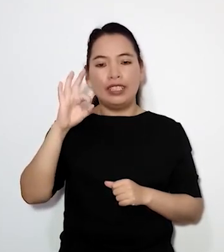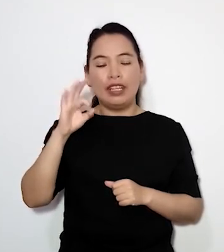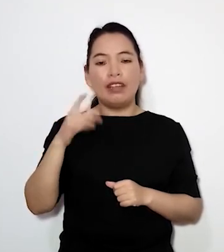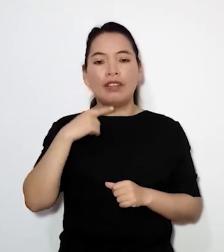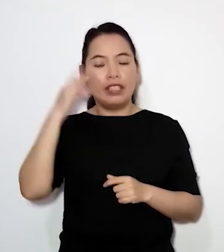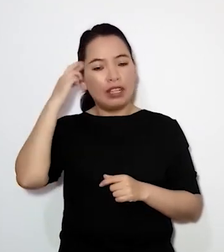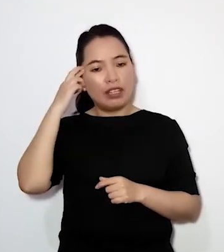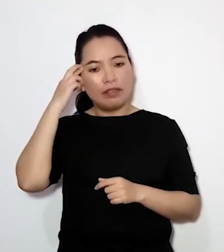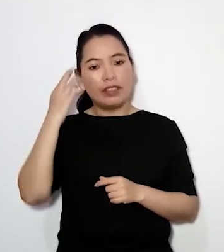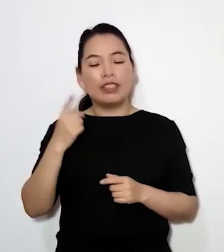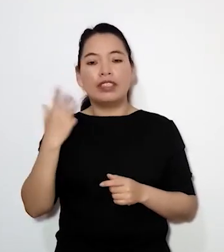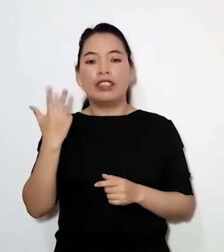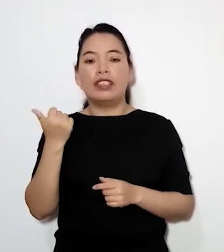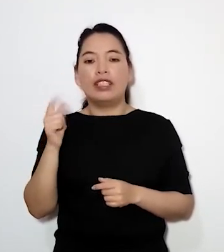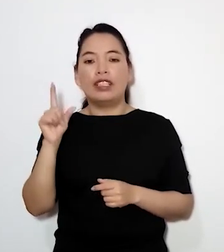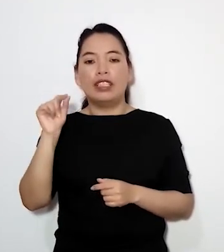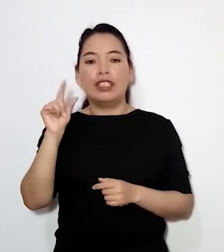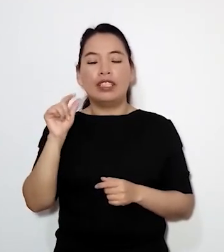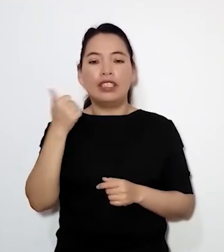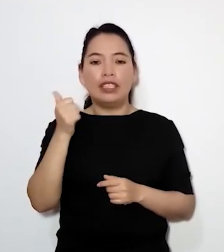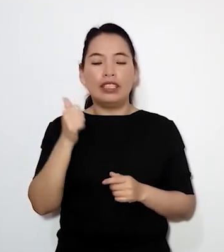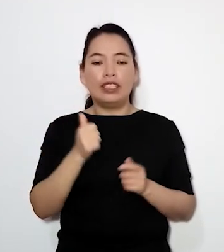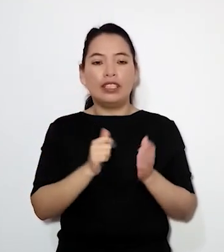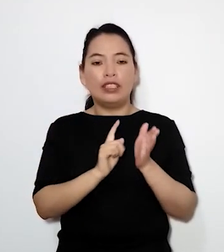minutos. Gracias.